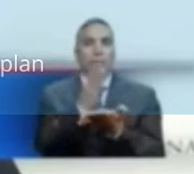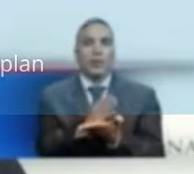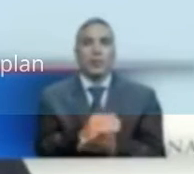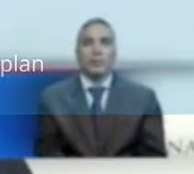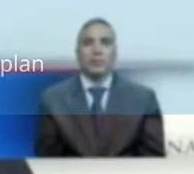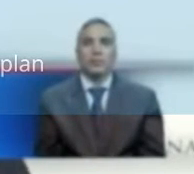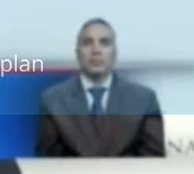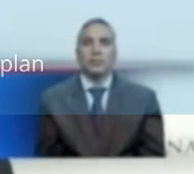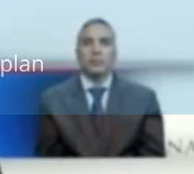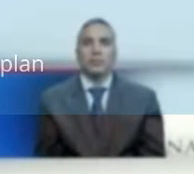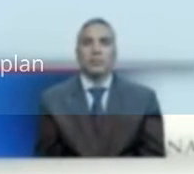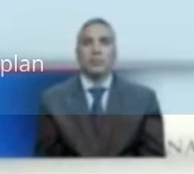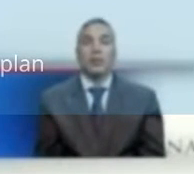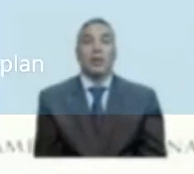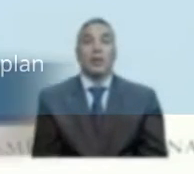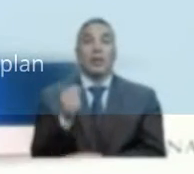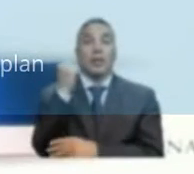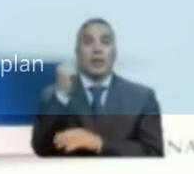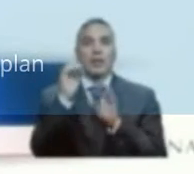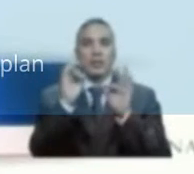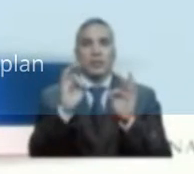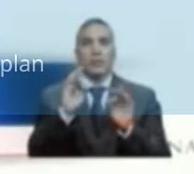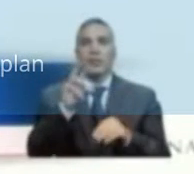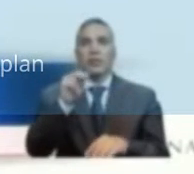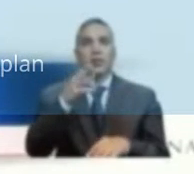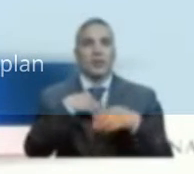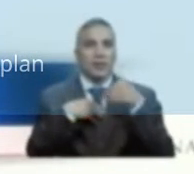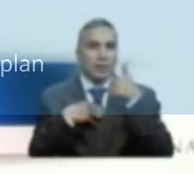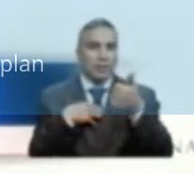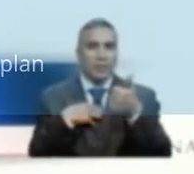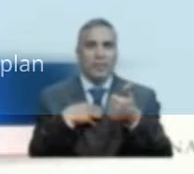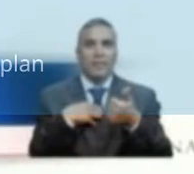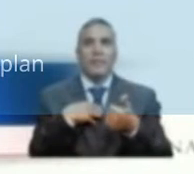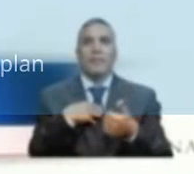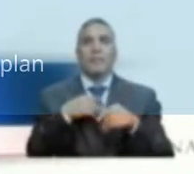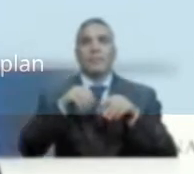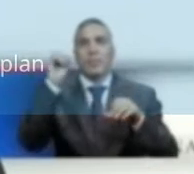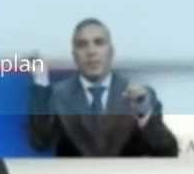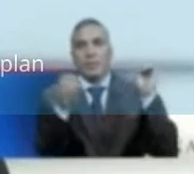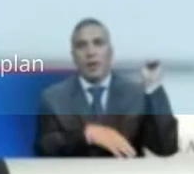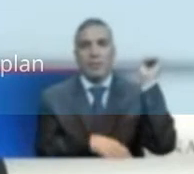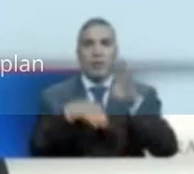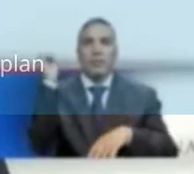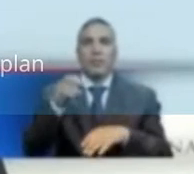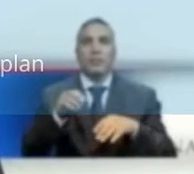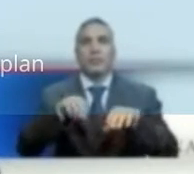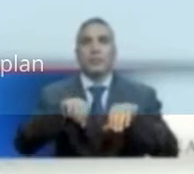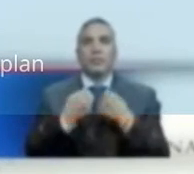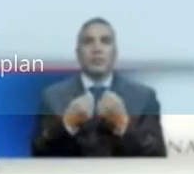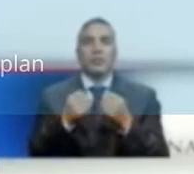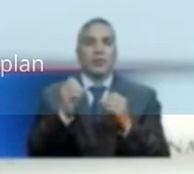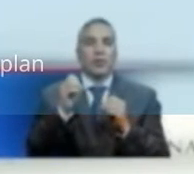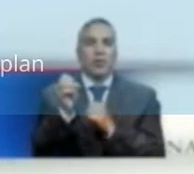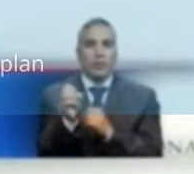la resistencia es un derecho también legítimo. Lo que no es legítimo es ni el vandalismo, ni el ataque a la propiedad, ni